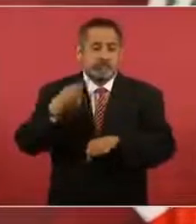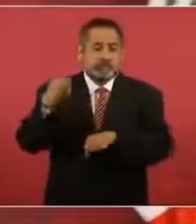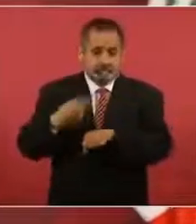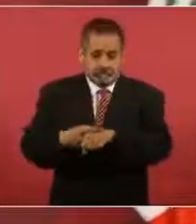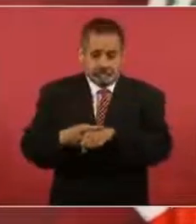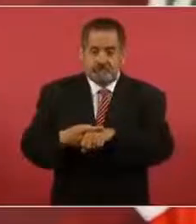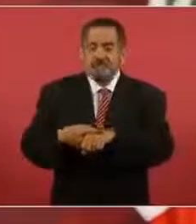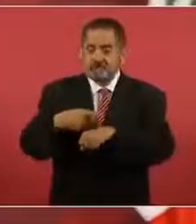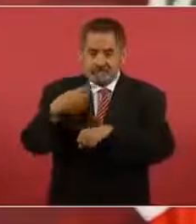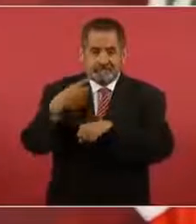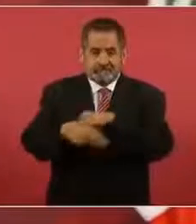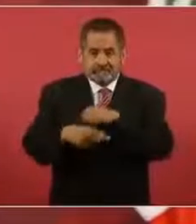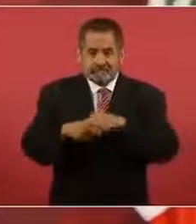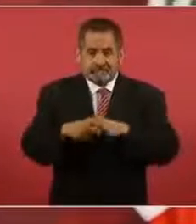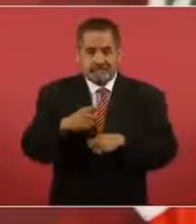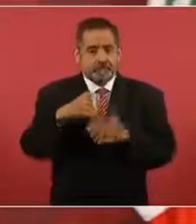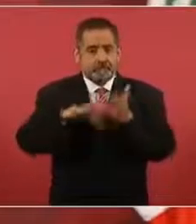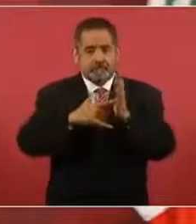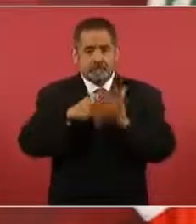hecho,